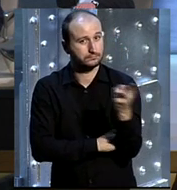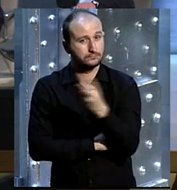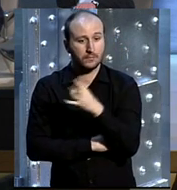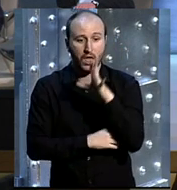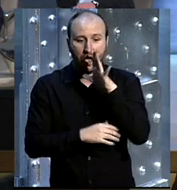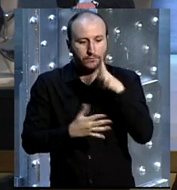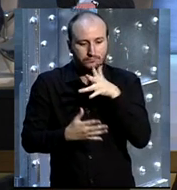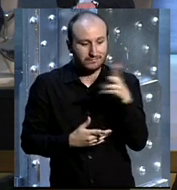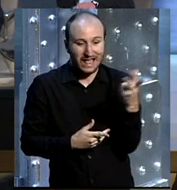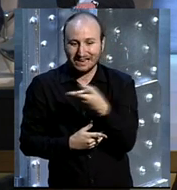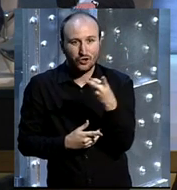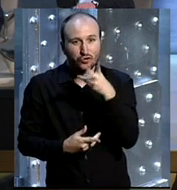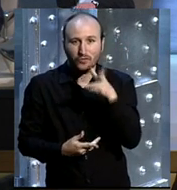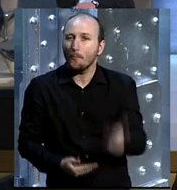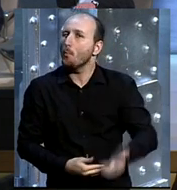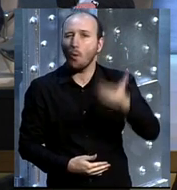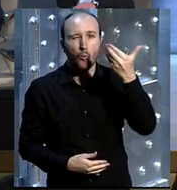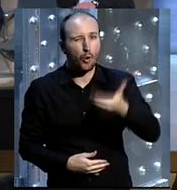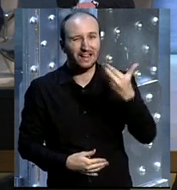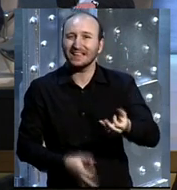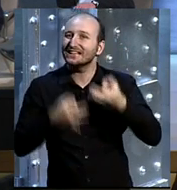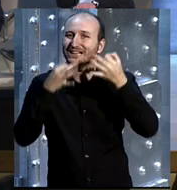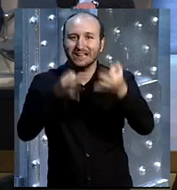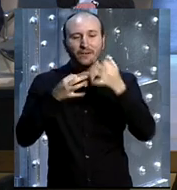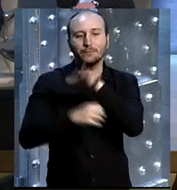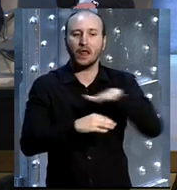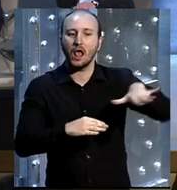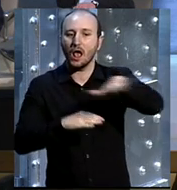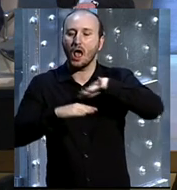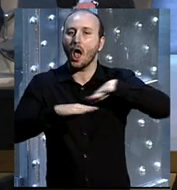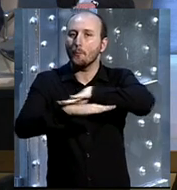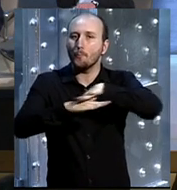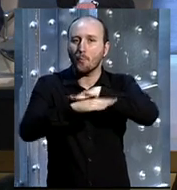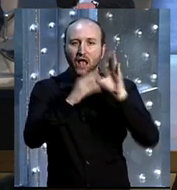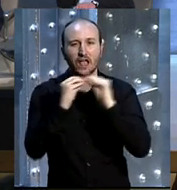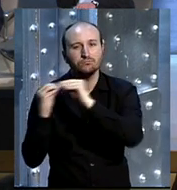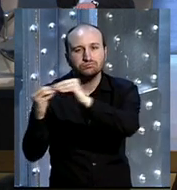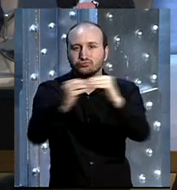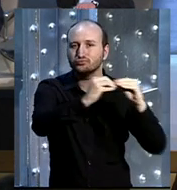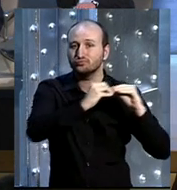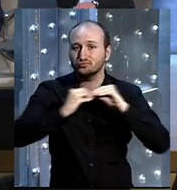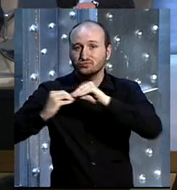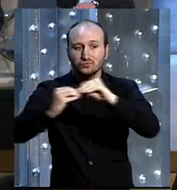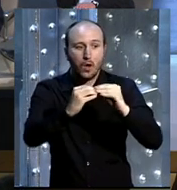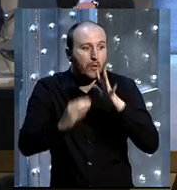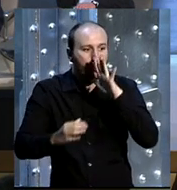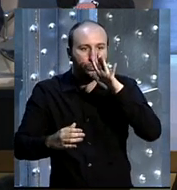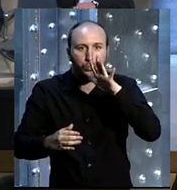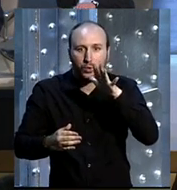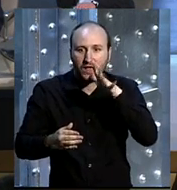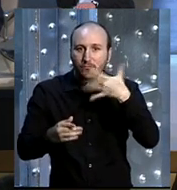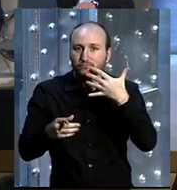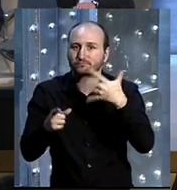es tan enormemente importante que tenga una base armonizada, que al afectar a tantos campos